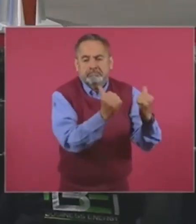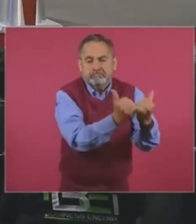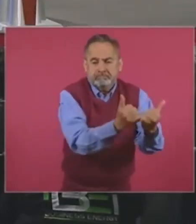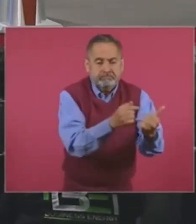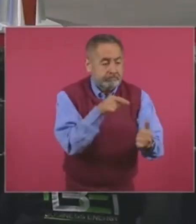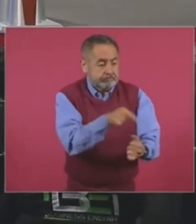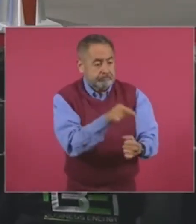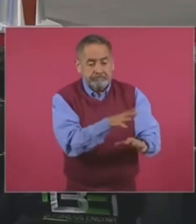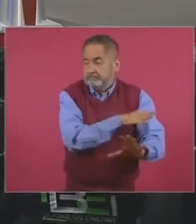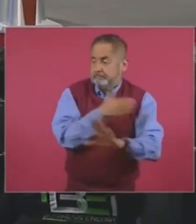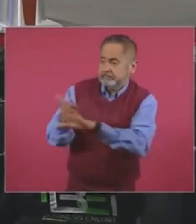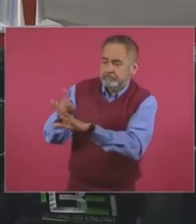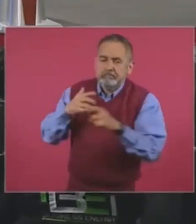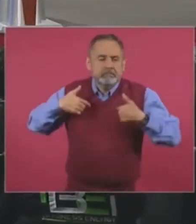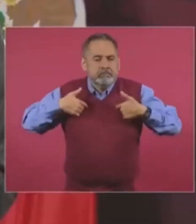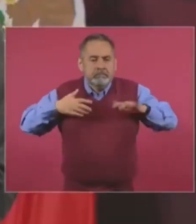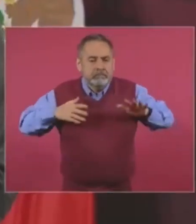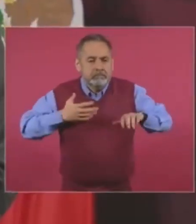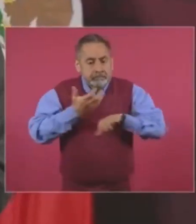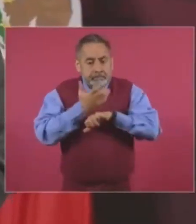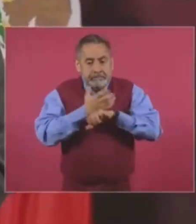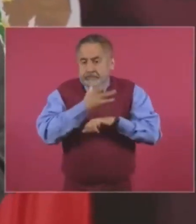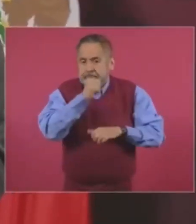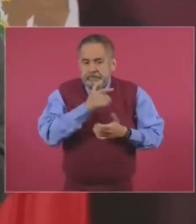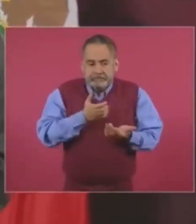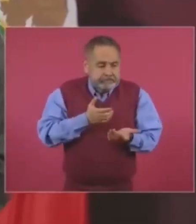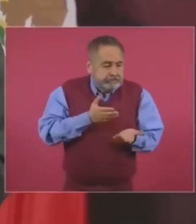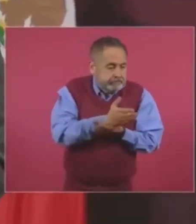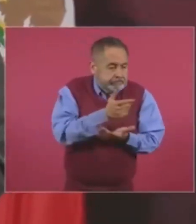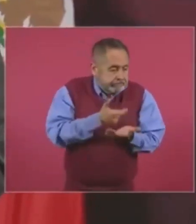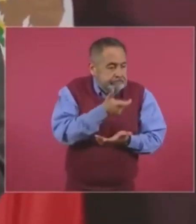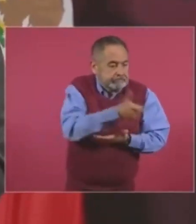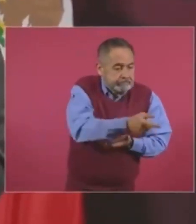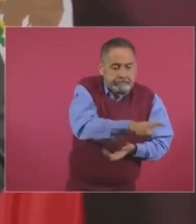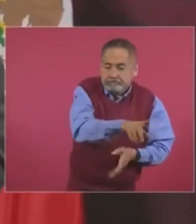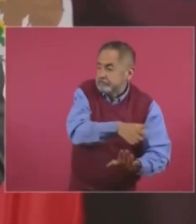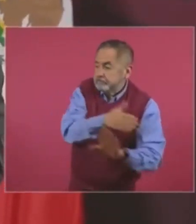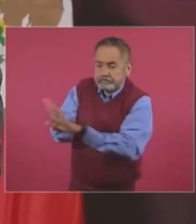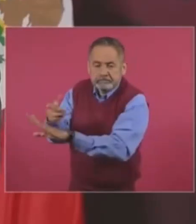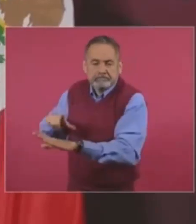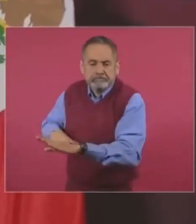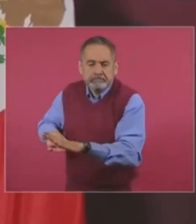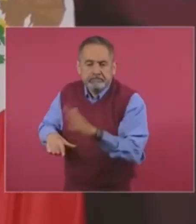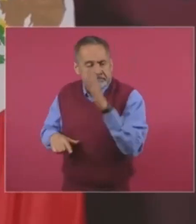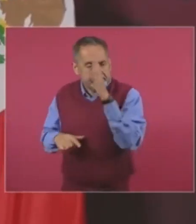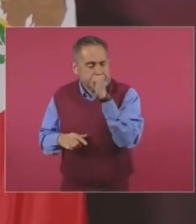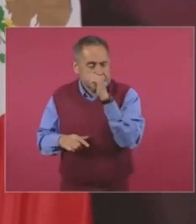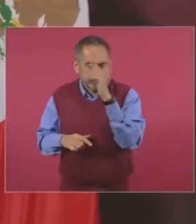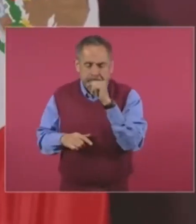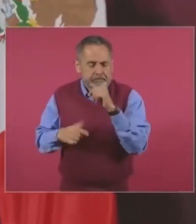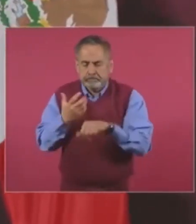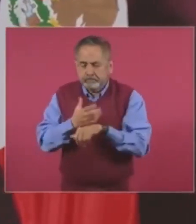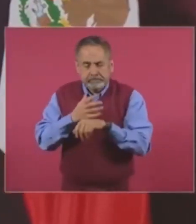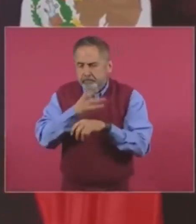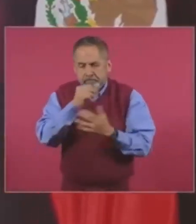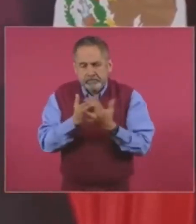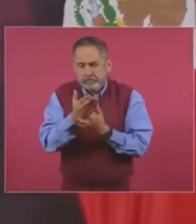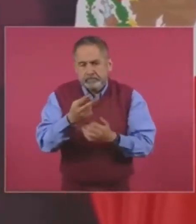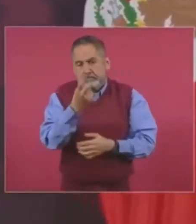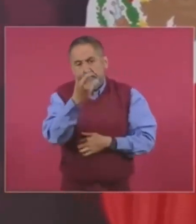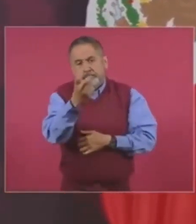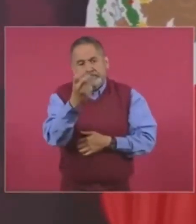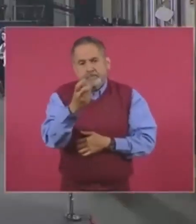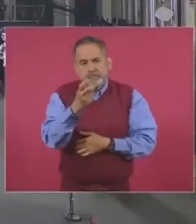opositores, porque eso no les corresponde, también es un